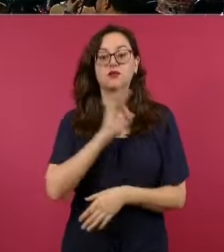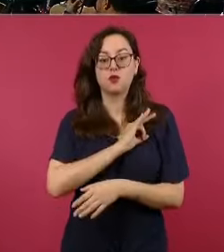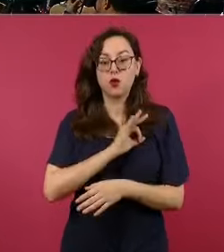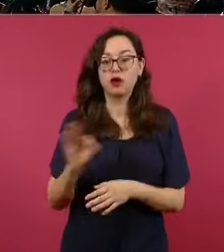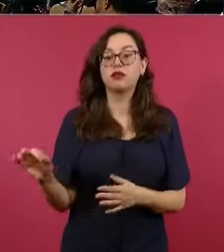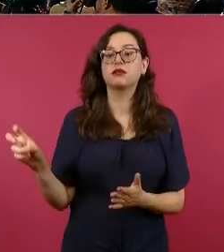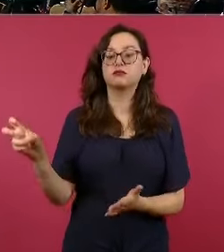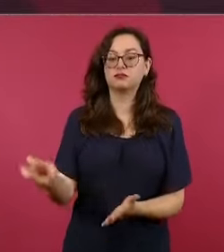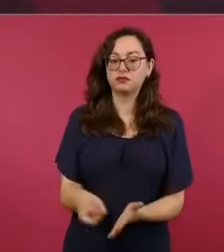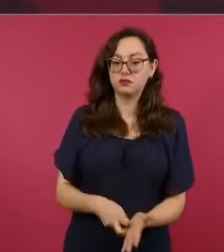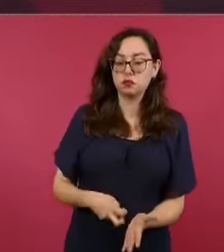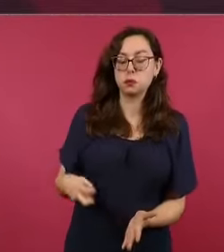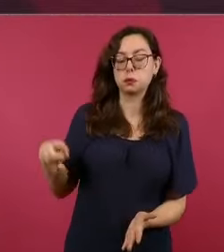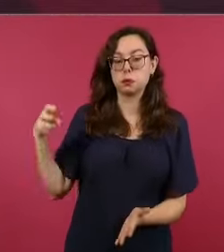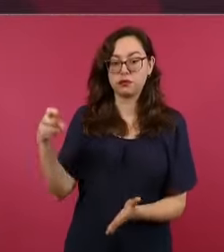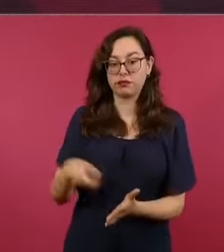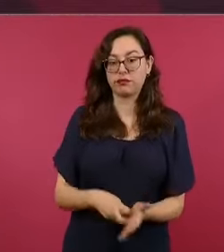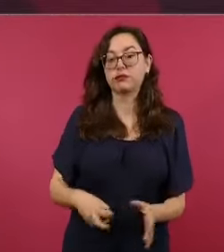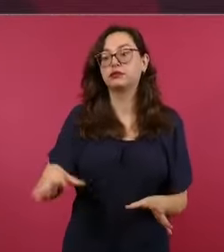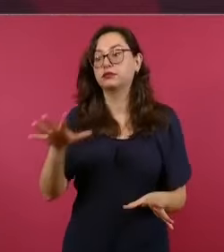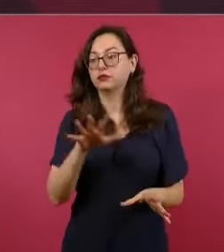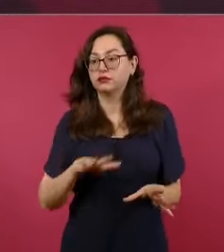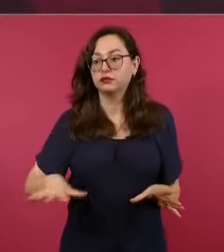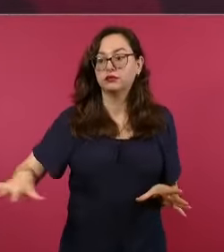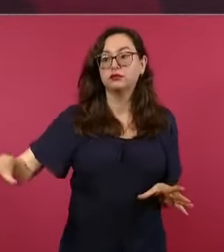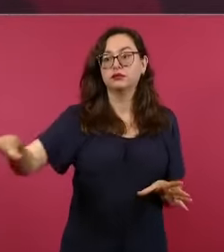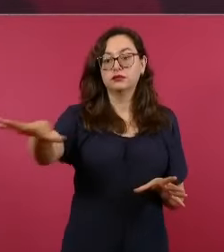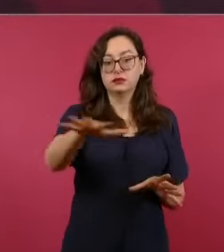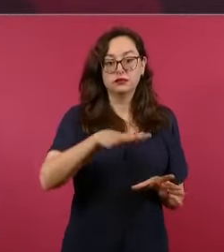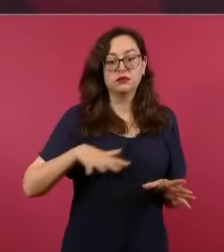pública logrando una sociedad